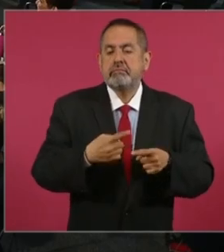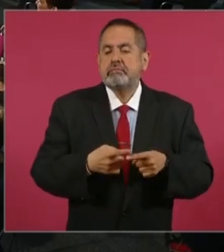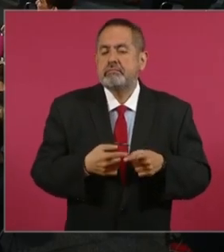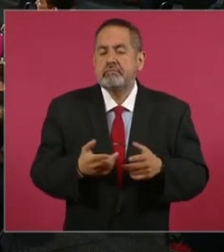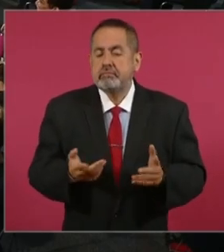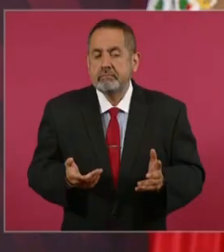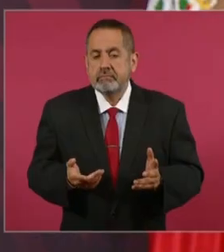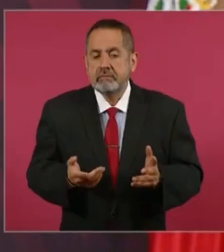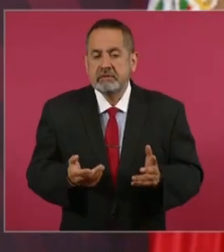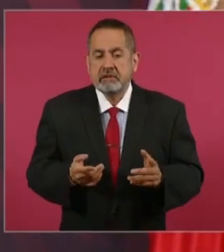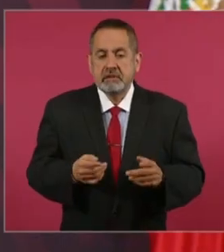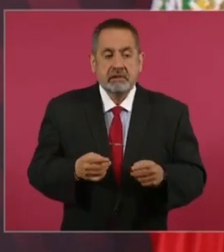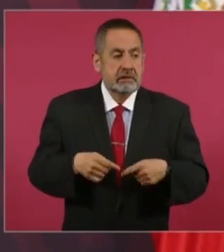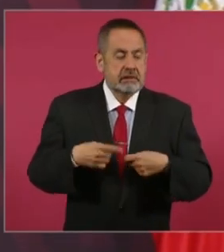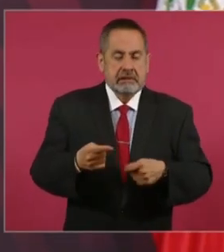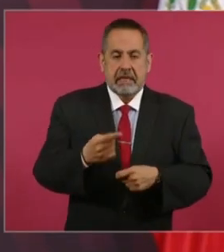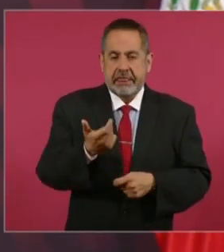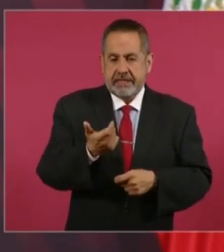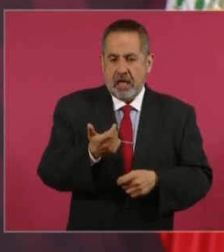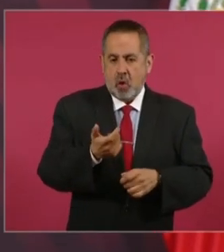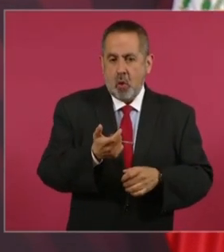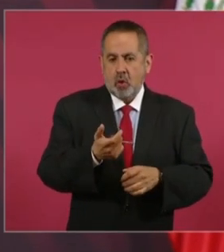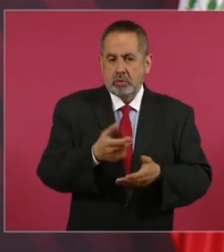que le iban a dar un dinero